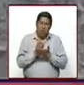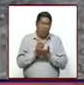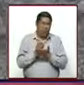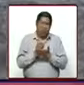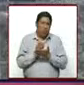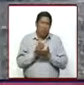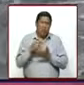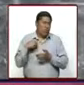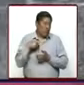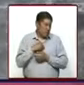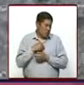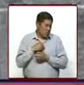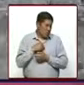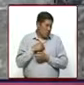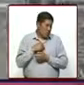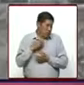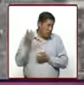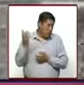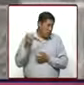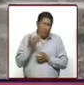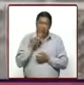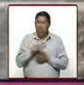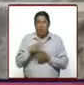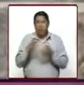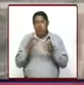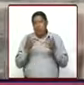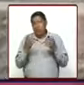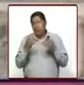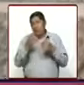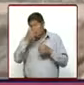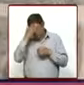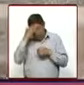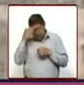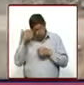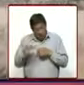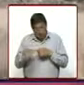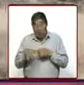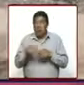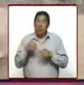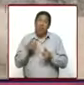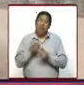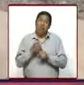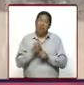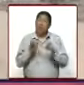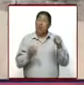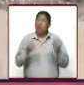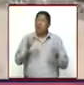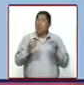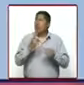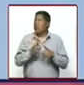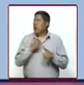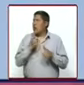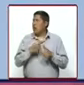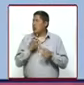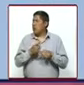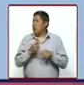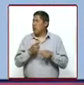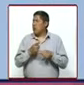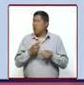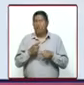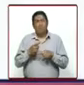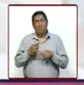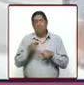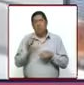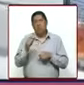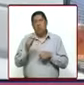destino y los otros, por ellos, quedamos mal. Hay que sacrificar el auto mismo. A veces ni para el repuesto nos